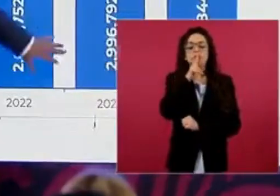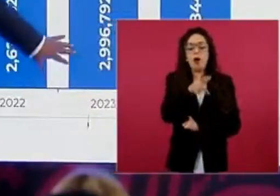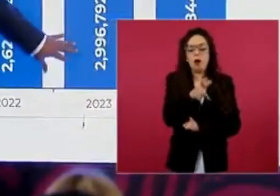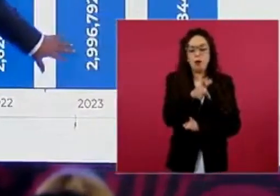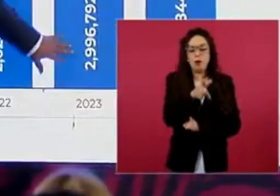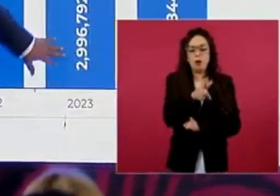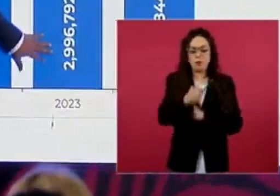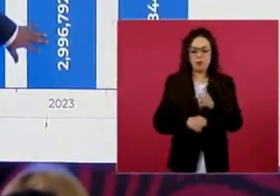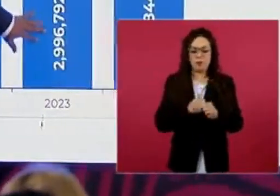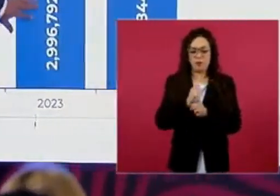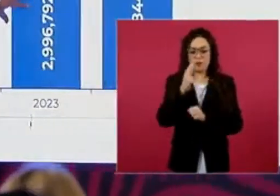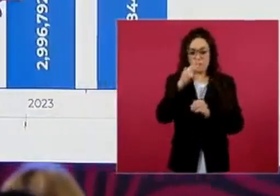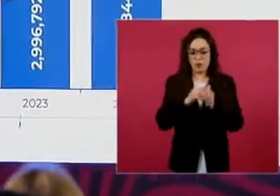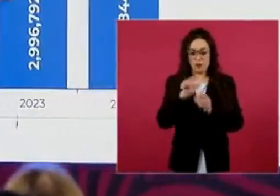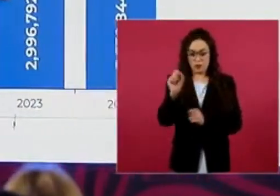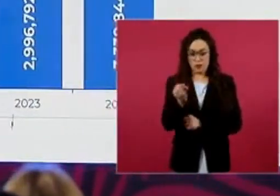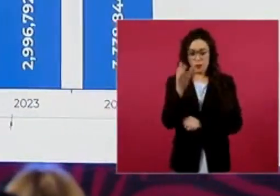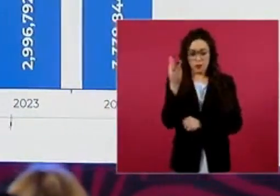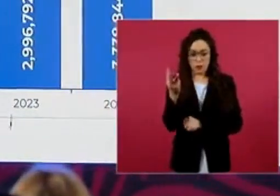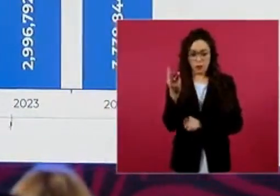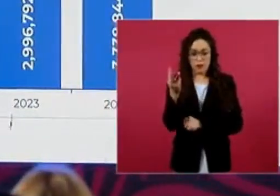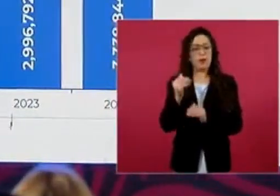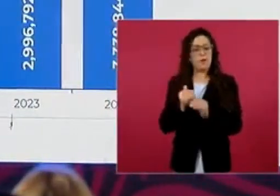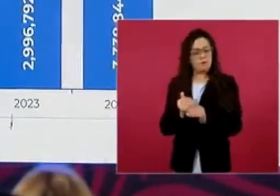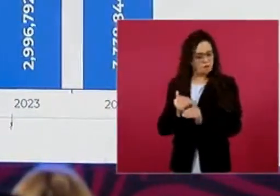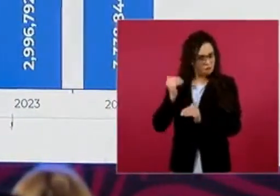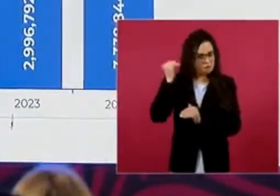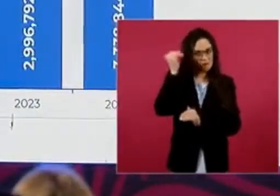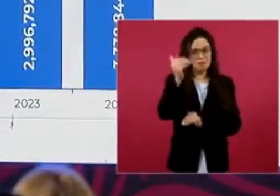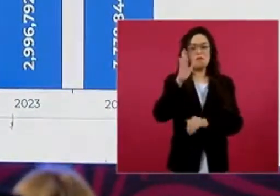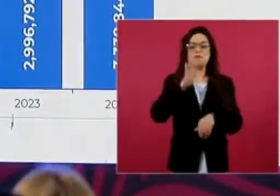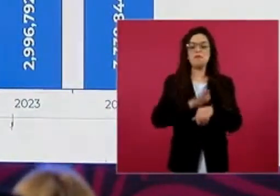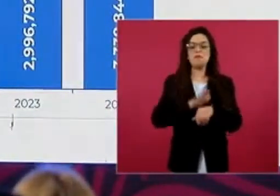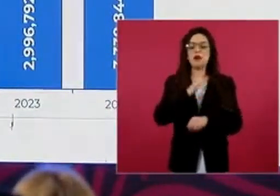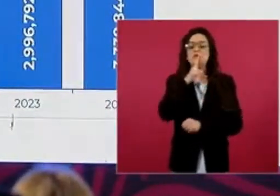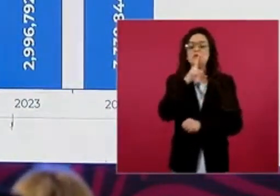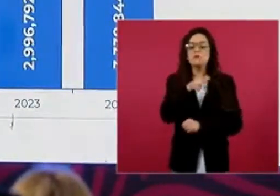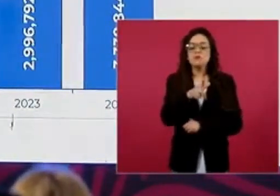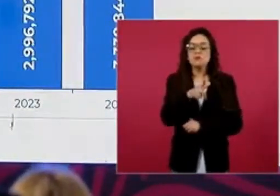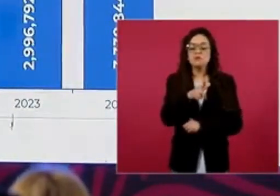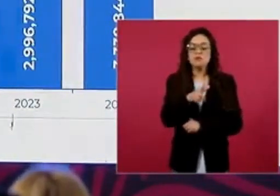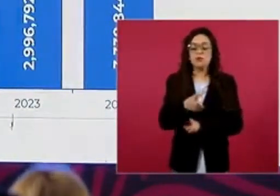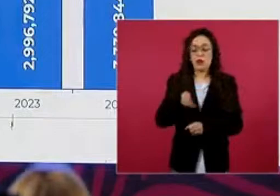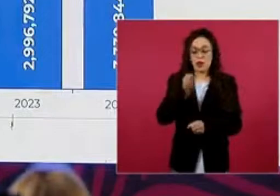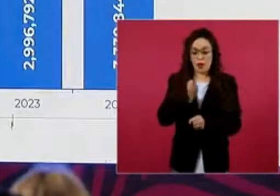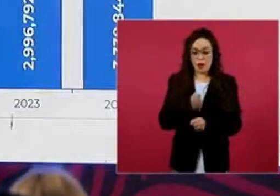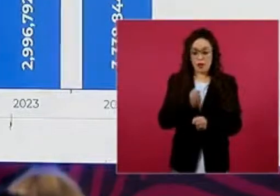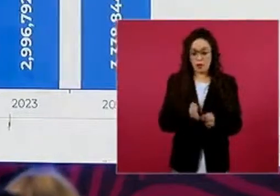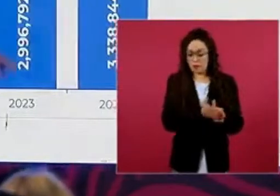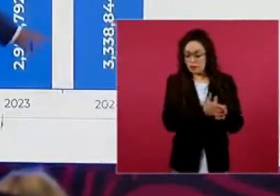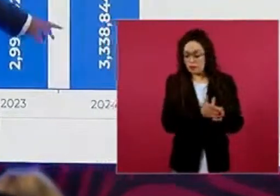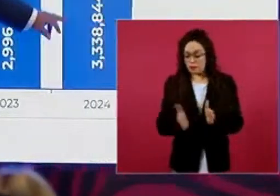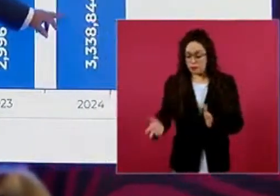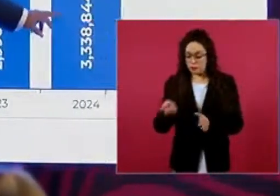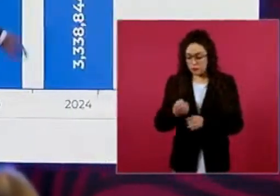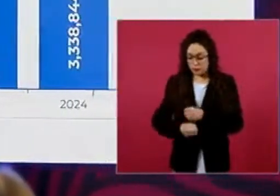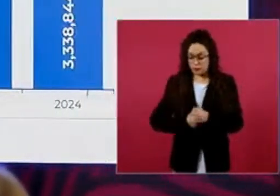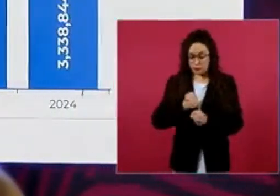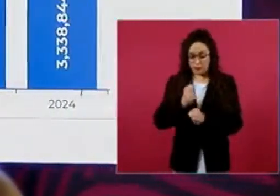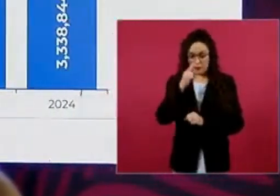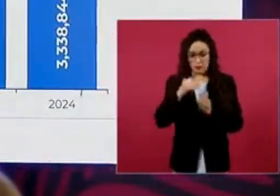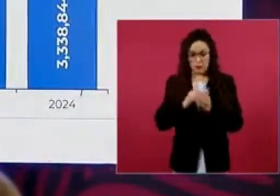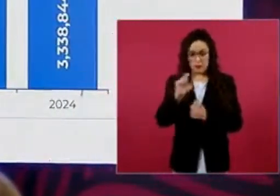23, mucho mejor. Y esto es lo que va hasta el 24,